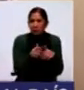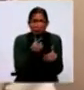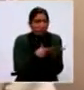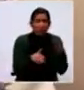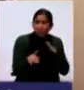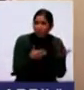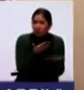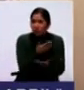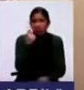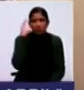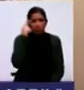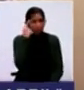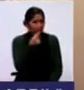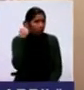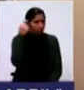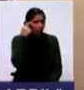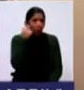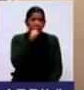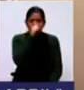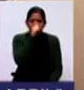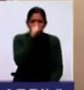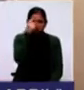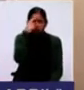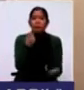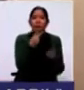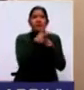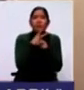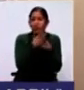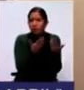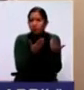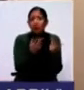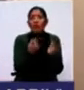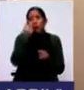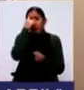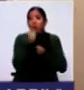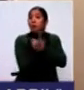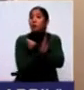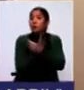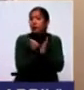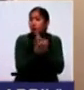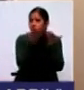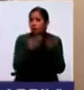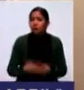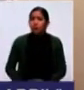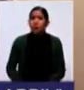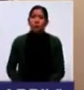medidas que se van a tomar desde el gobierno nacional para poder precautelar estos hechos, para poder proteger a la población boliviana?